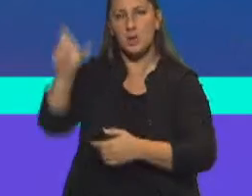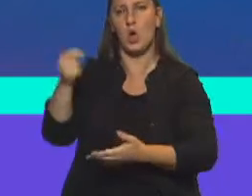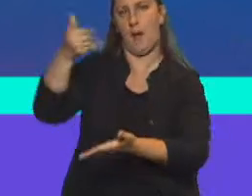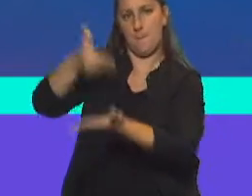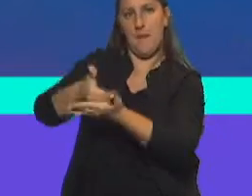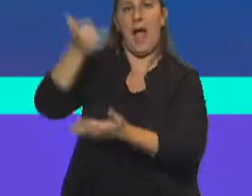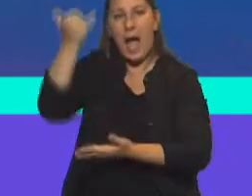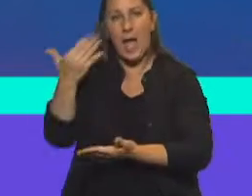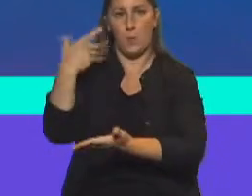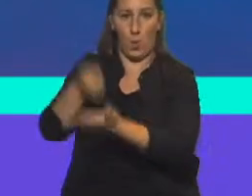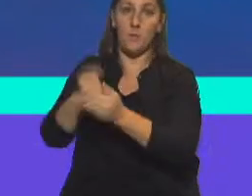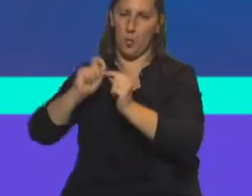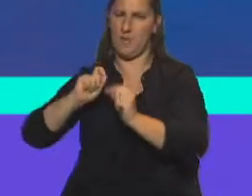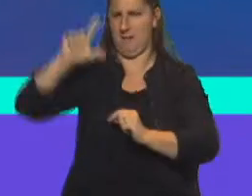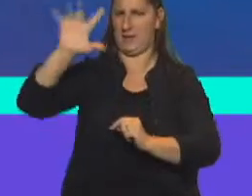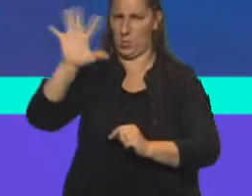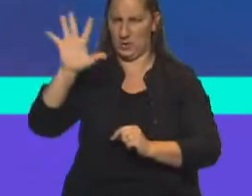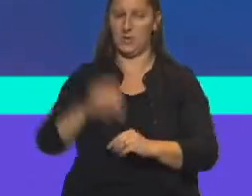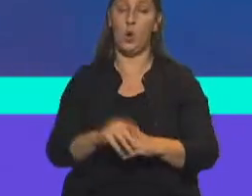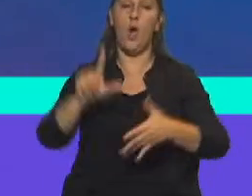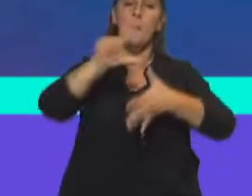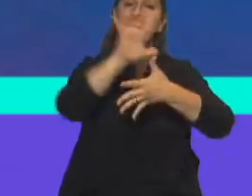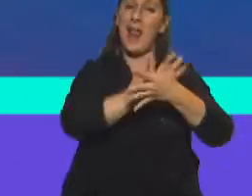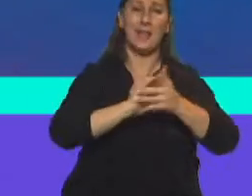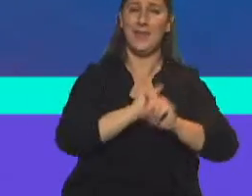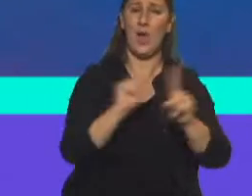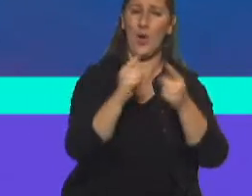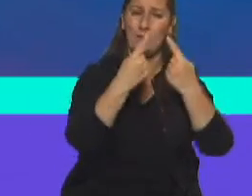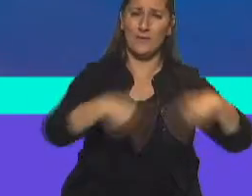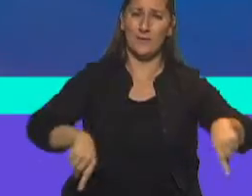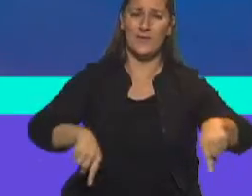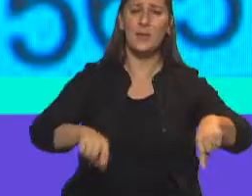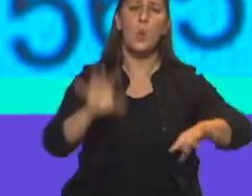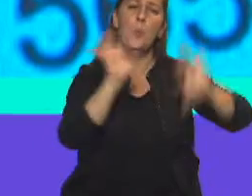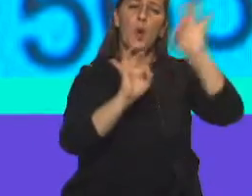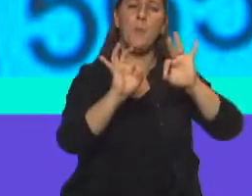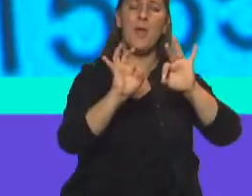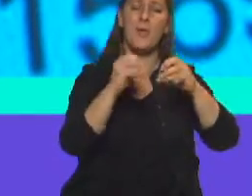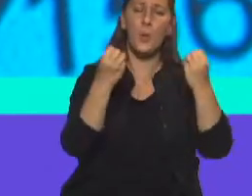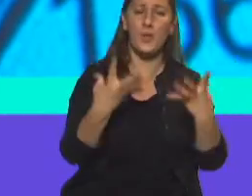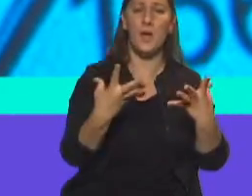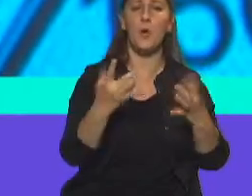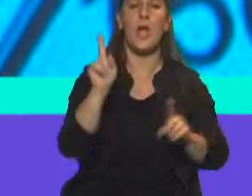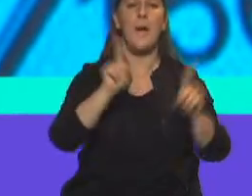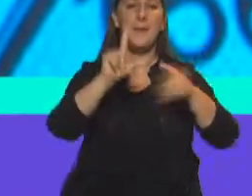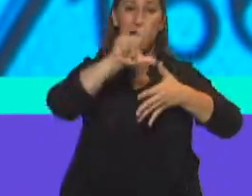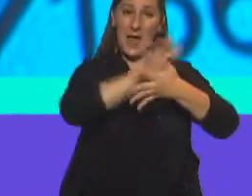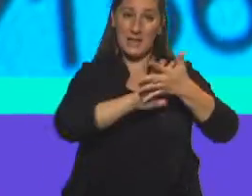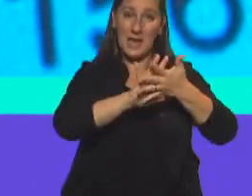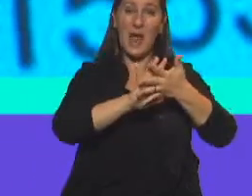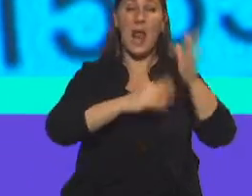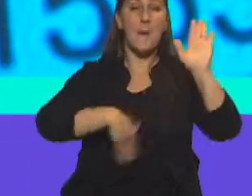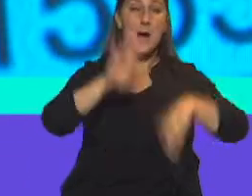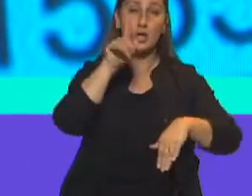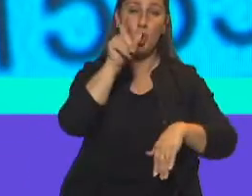mejor, podría subir incluso este valor. En América Latina no, y eso que este es un promedio generoso, porque hay países en donde es menos. En América Latina la